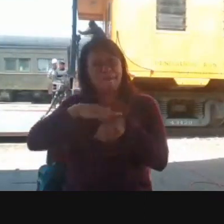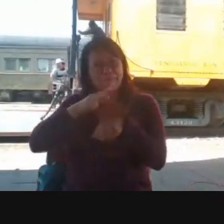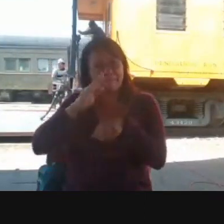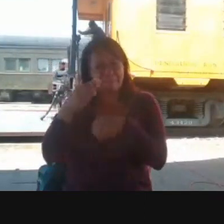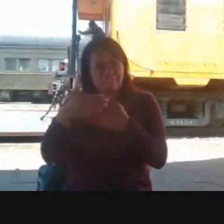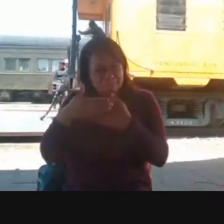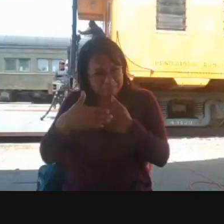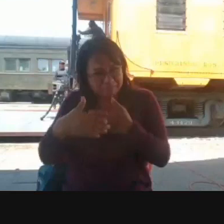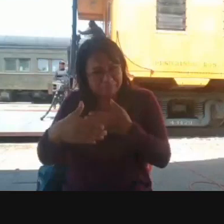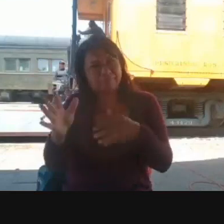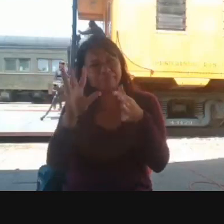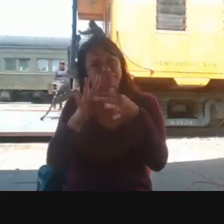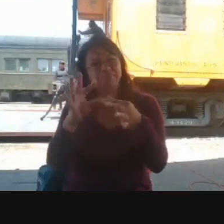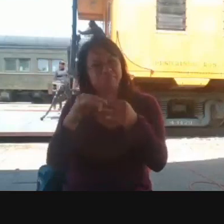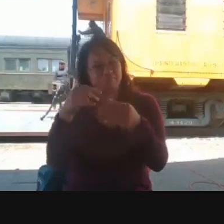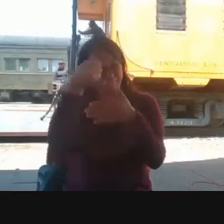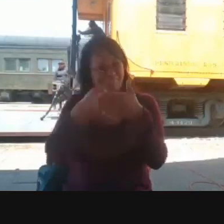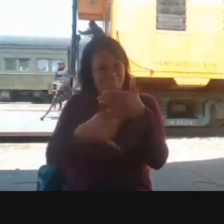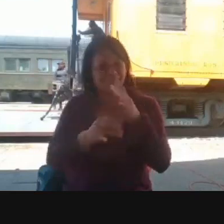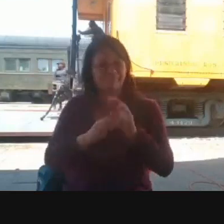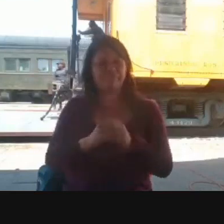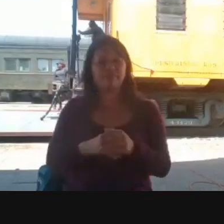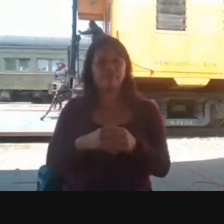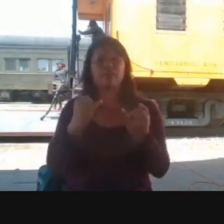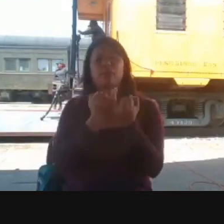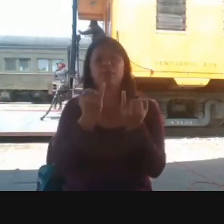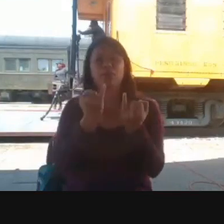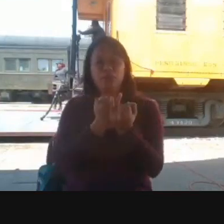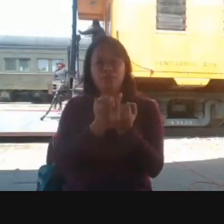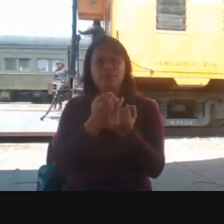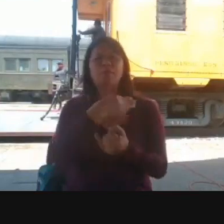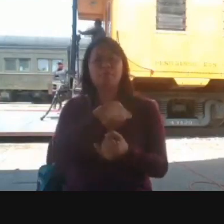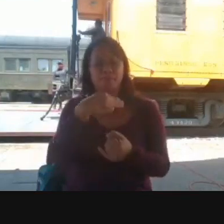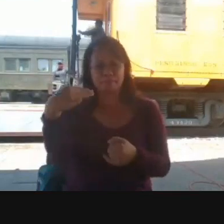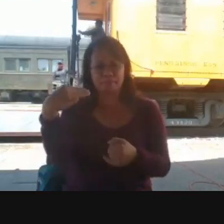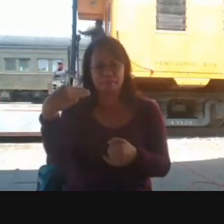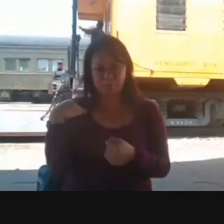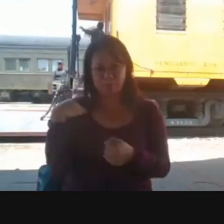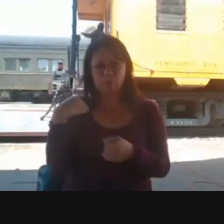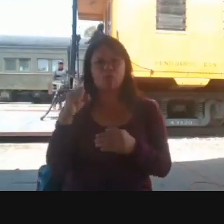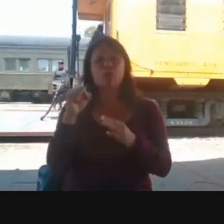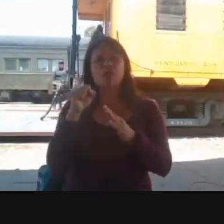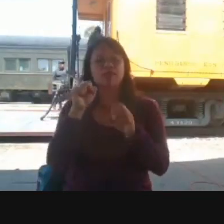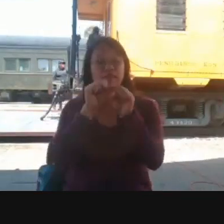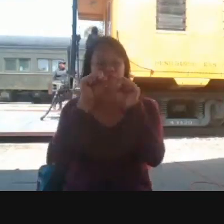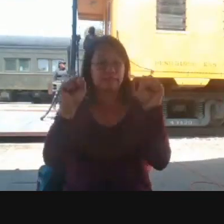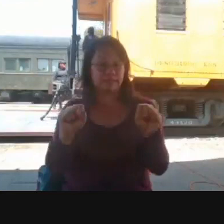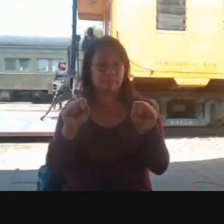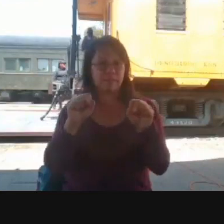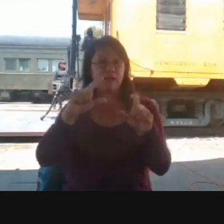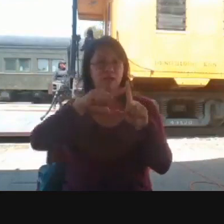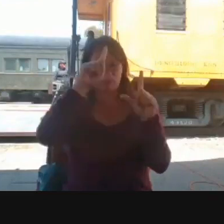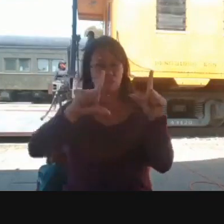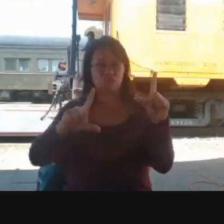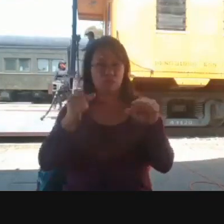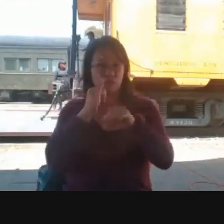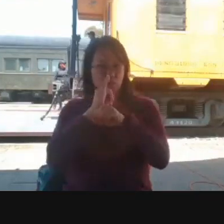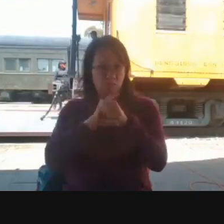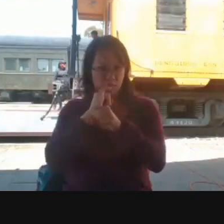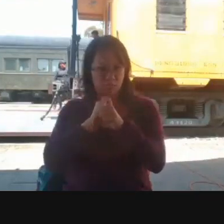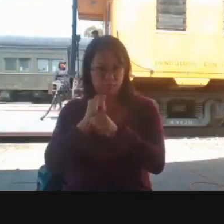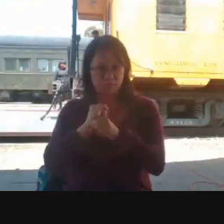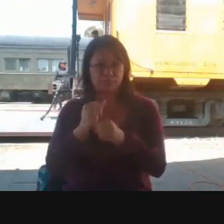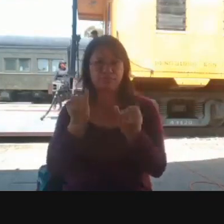pueden seguir, ¿vale? También es miembro del Sistema Nacional de Investigadores, nivel 1, y colaborador del proyecto de